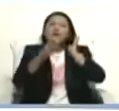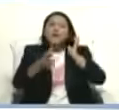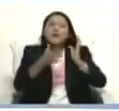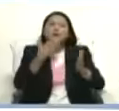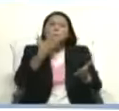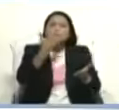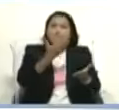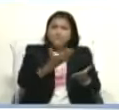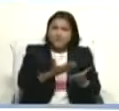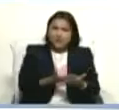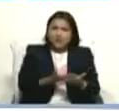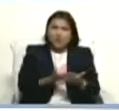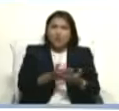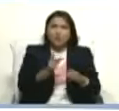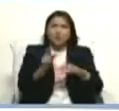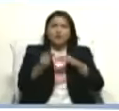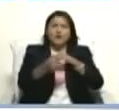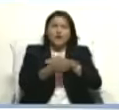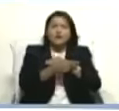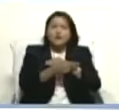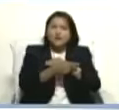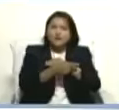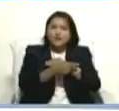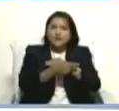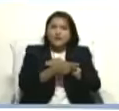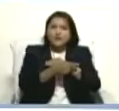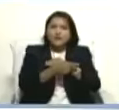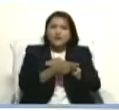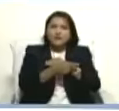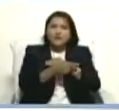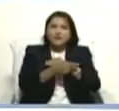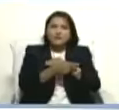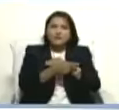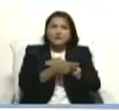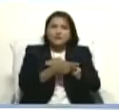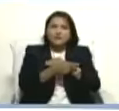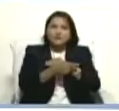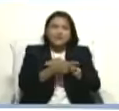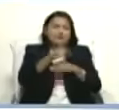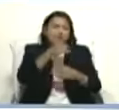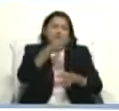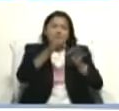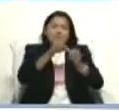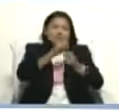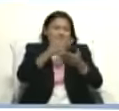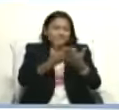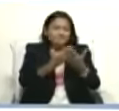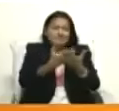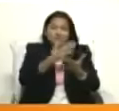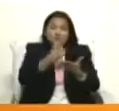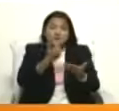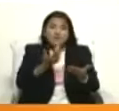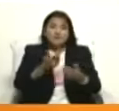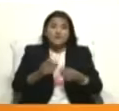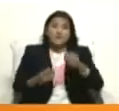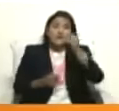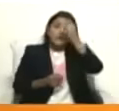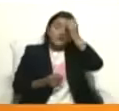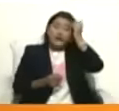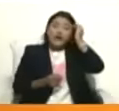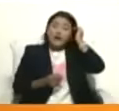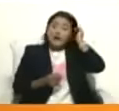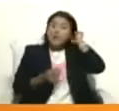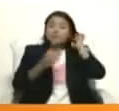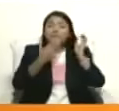medida provisional de una solicitud realmente inaudita, sin fundamento? Que Venezuela no haga el